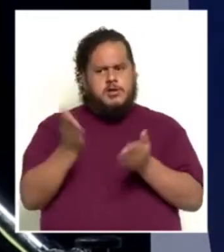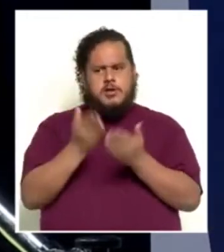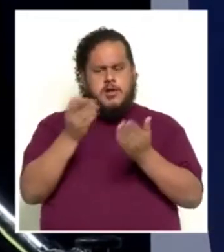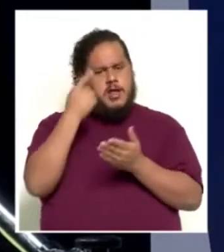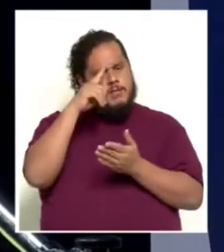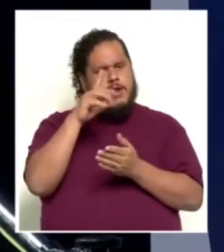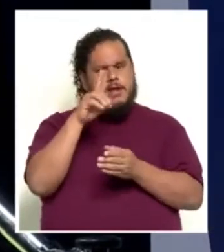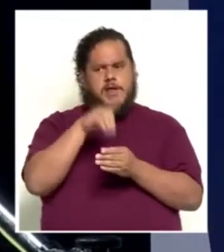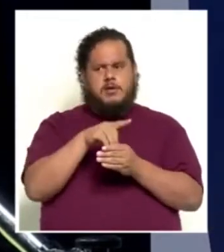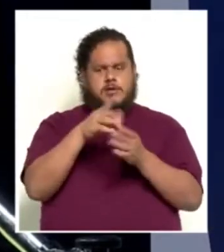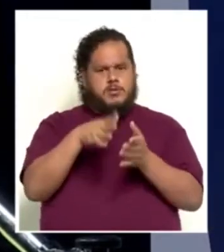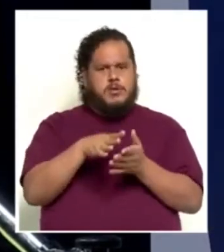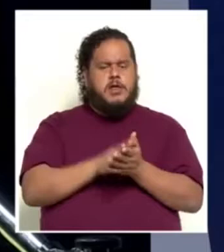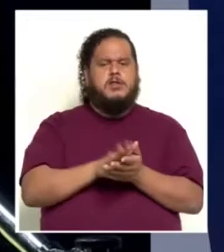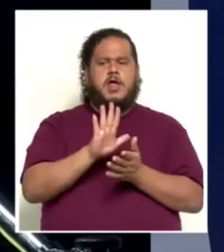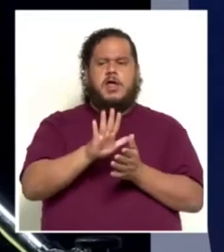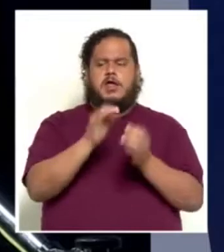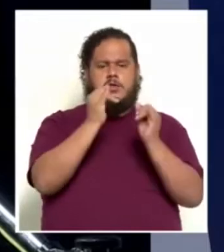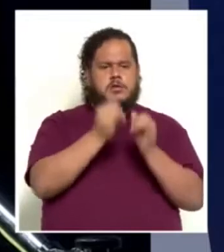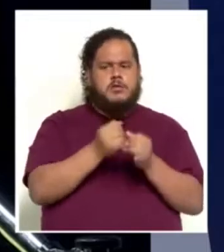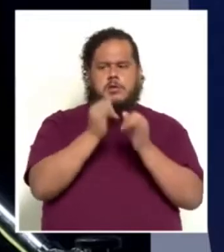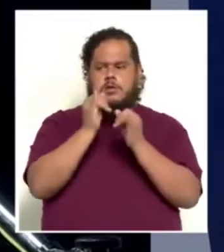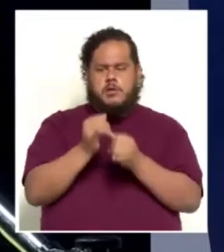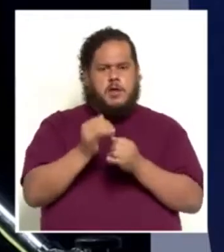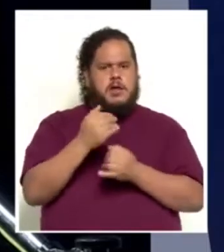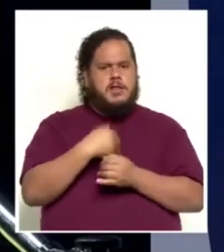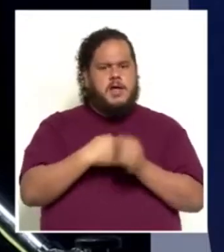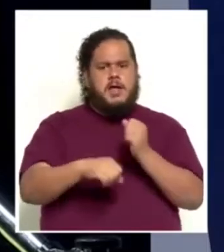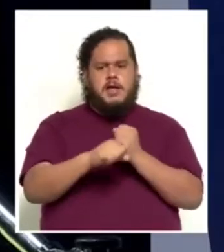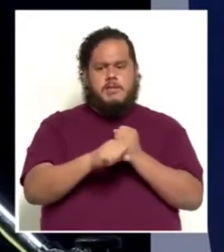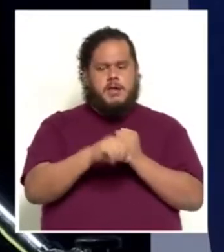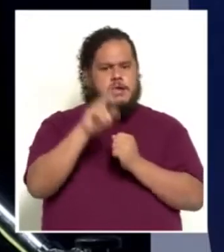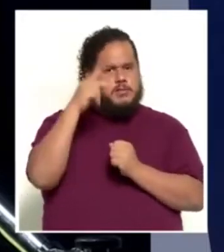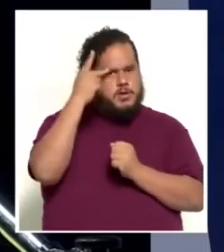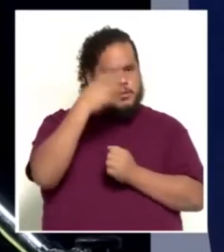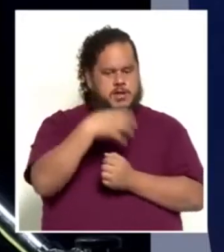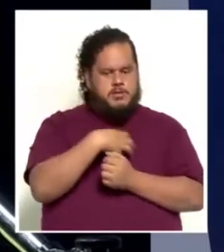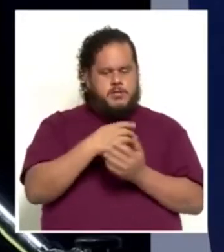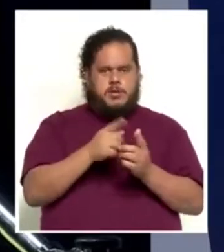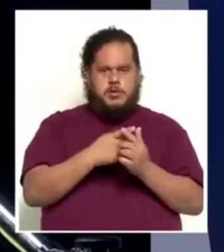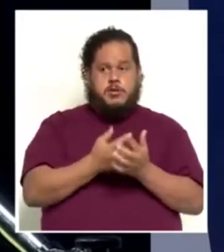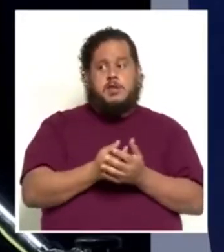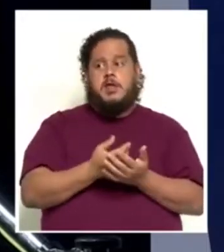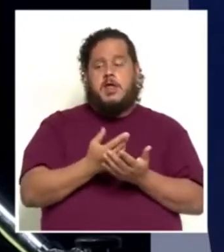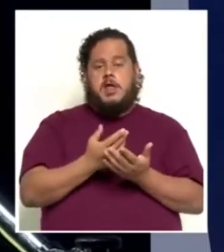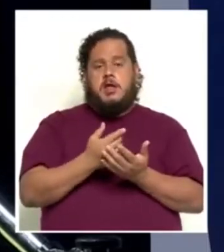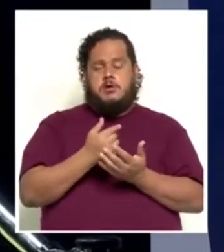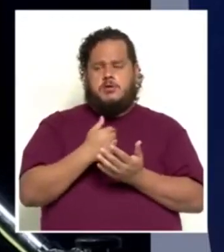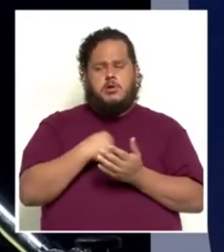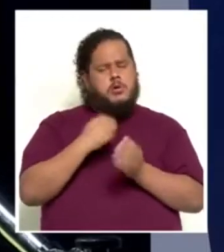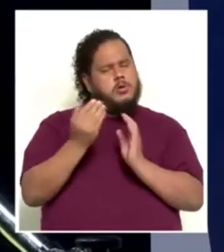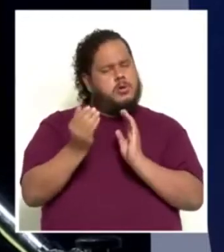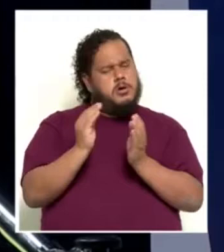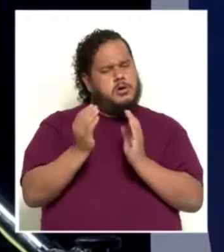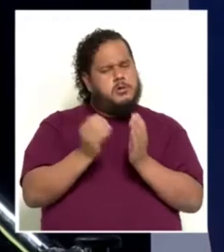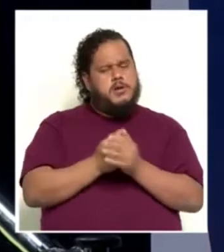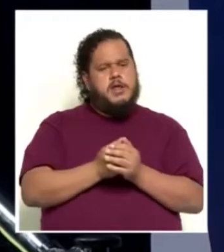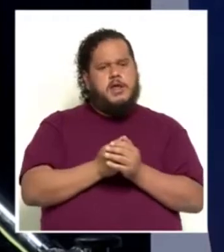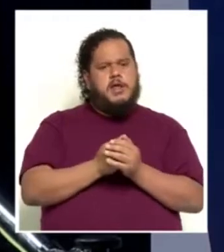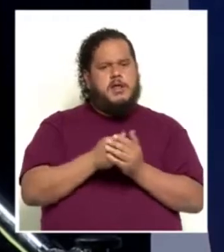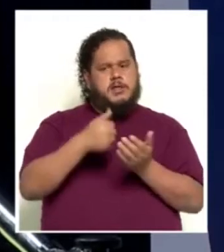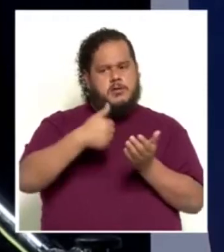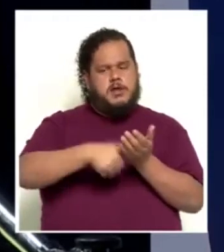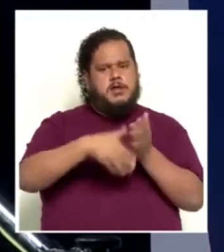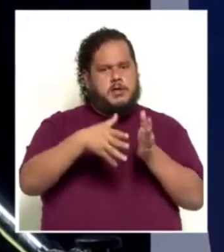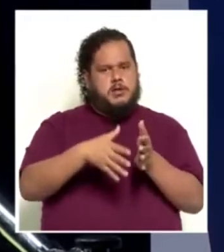y los diputados en su individualidad tengan campañas políticas propias. Entonces, de repente, yo con lo que lo he comparado es con que las